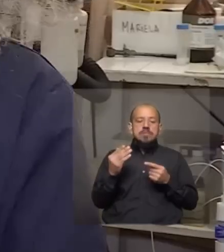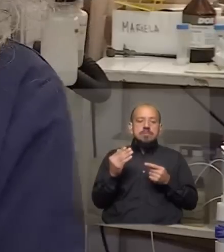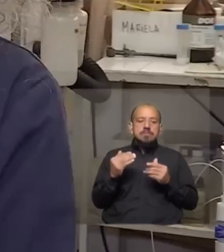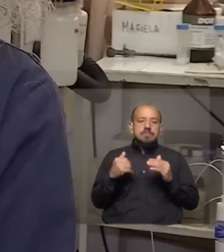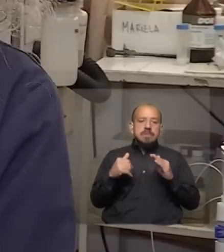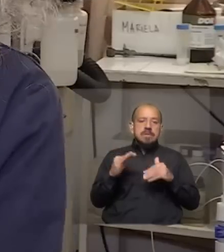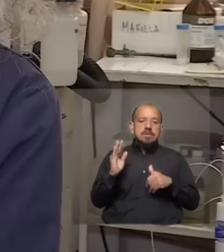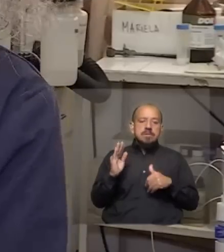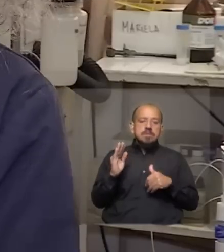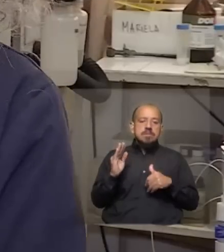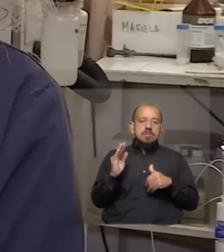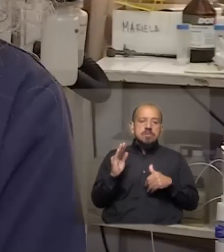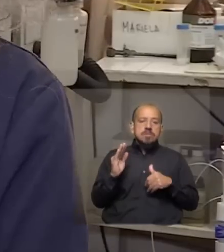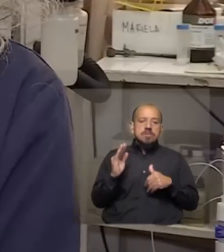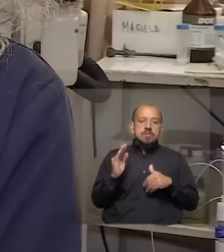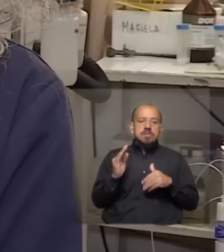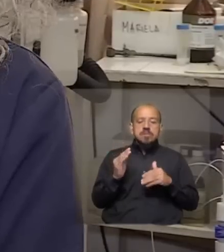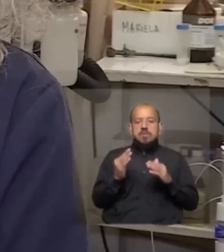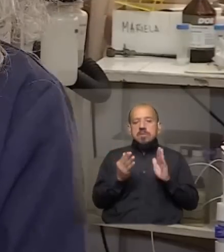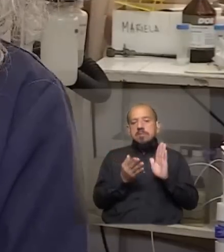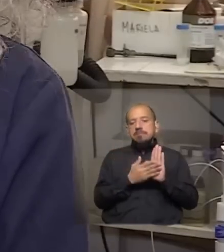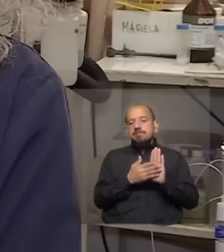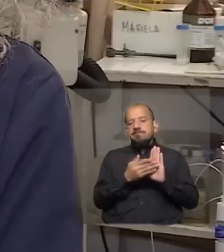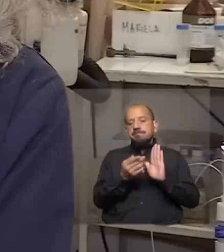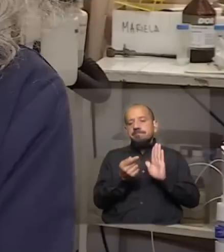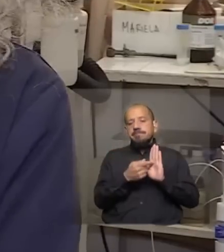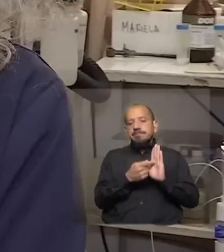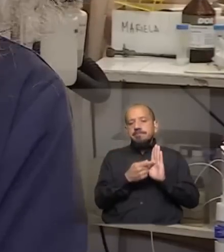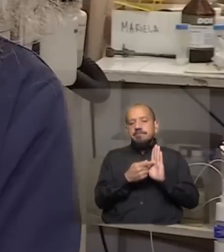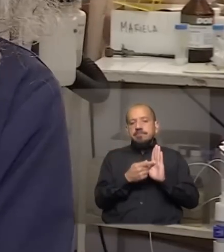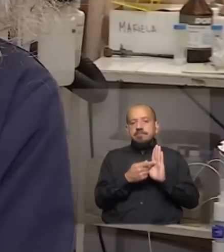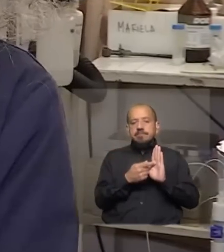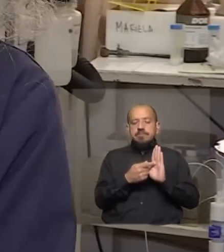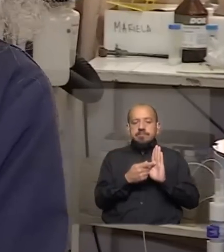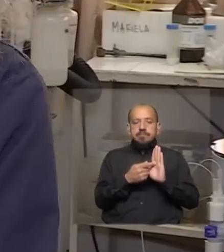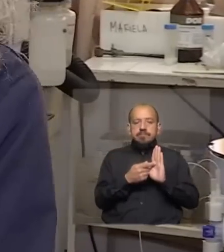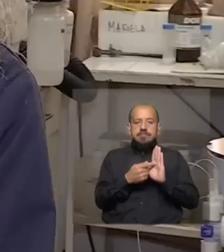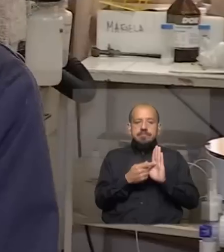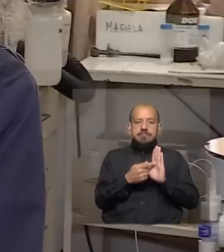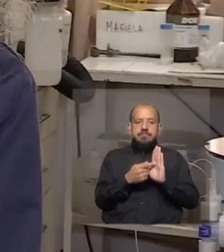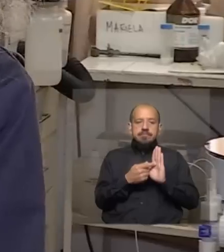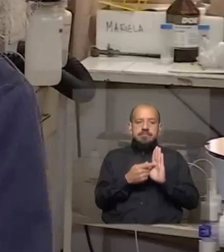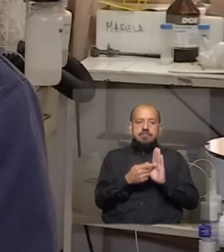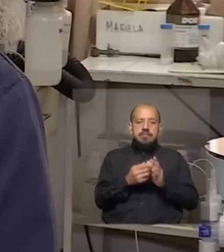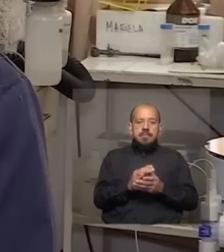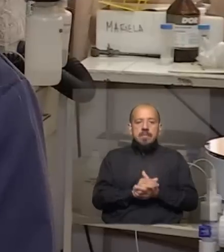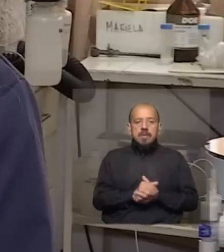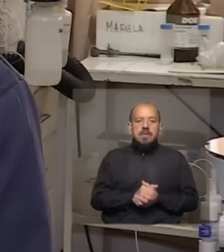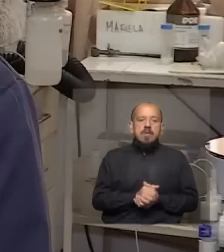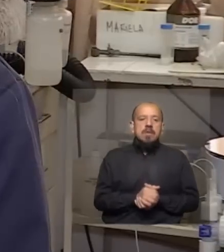excepcionales establecidos hoy bueno eso tiene que ser este considerado